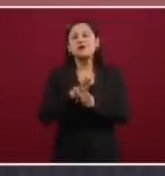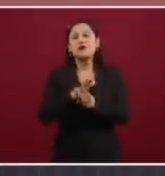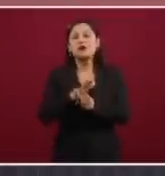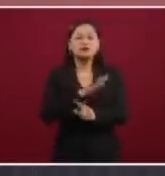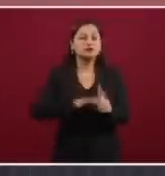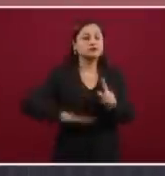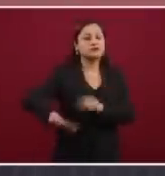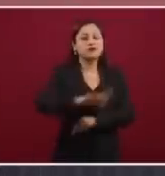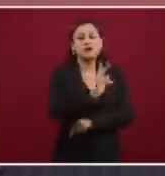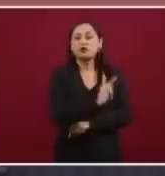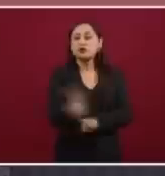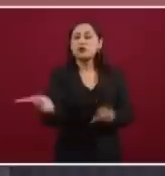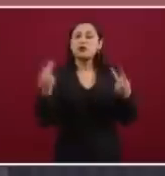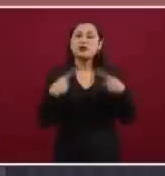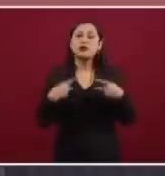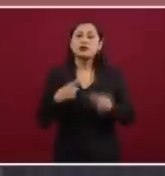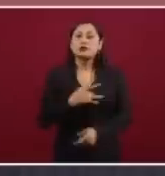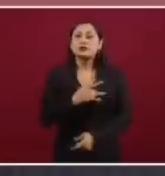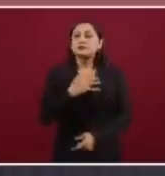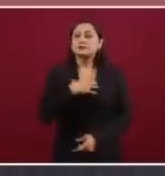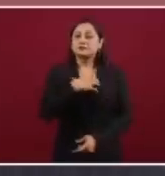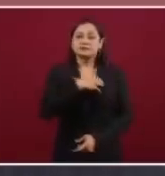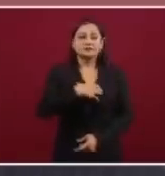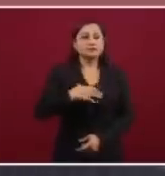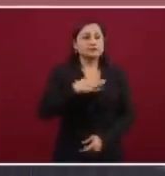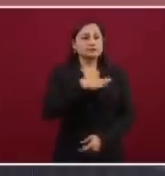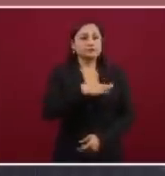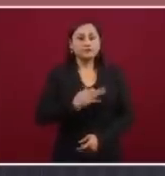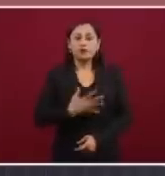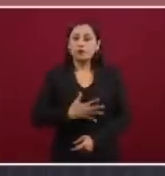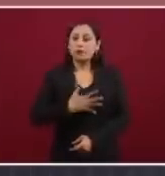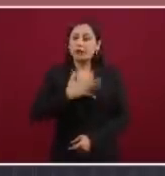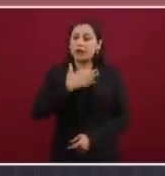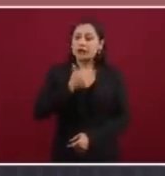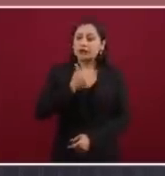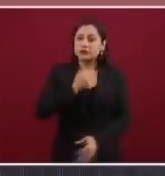pueblo, el que logremos que haya bienestar,